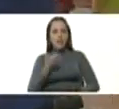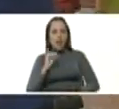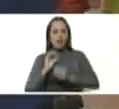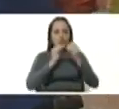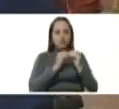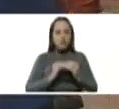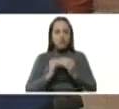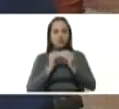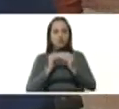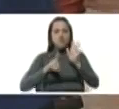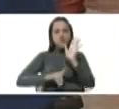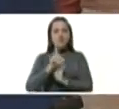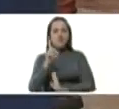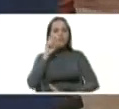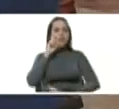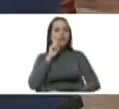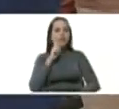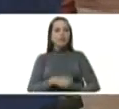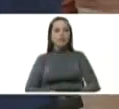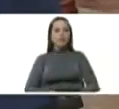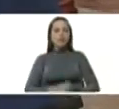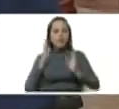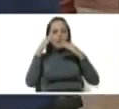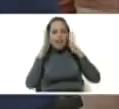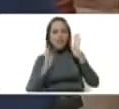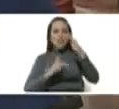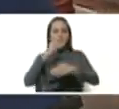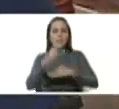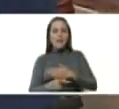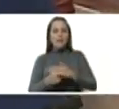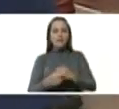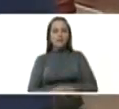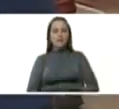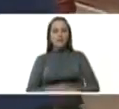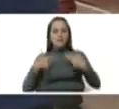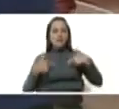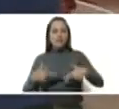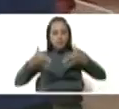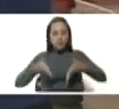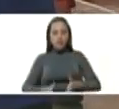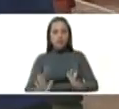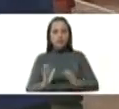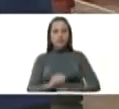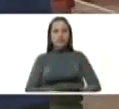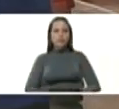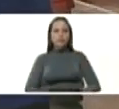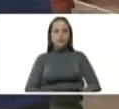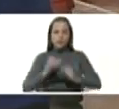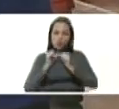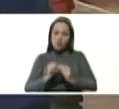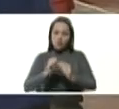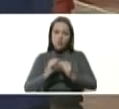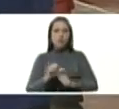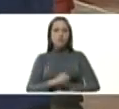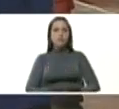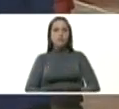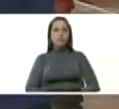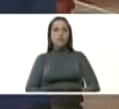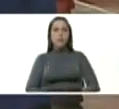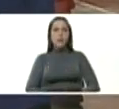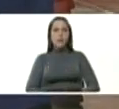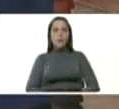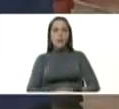gestando. Insisto en el plan de parto humanizado. Insisto. Bien. Una, bien.